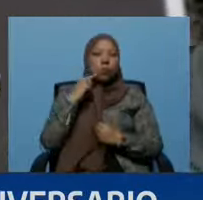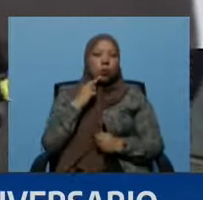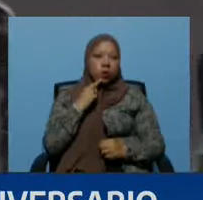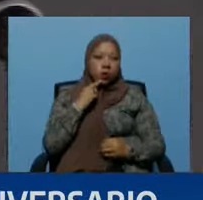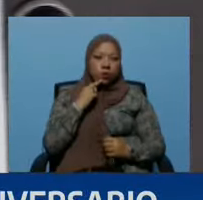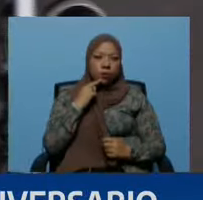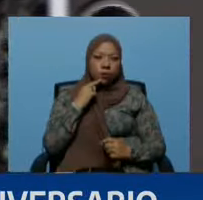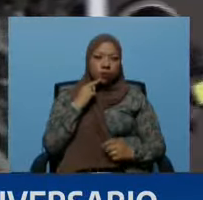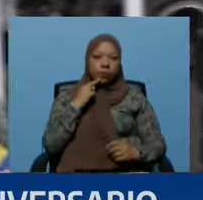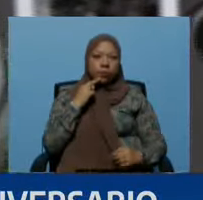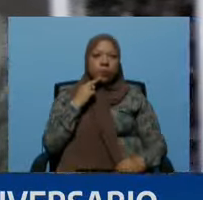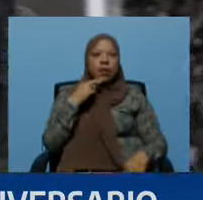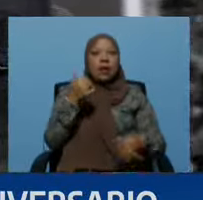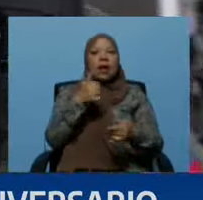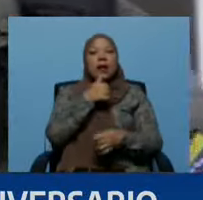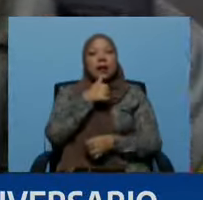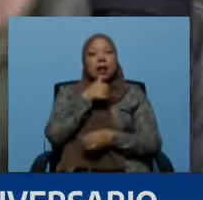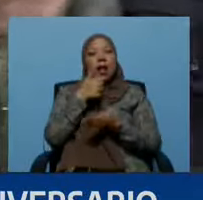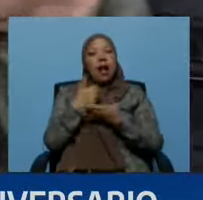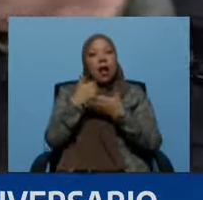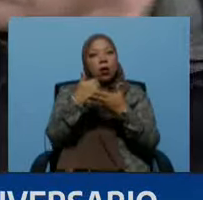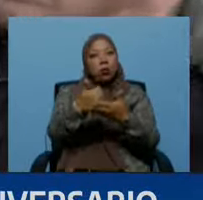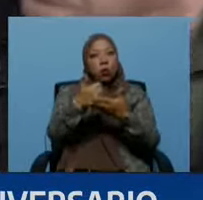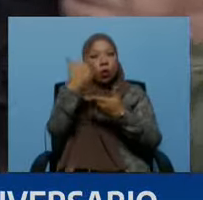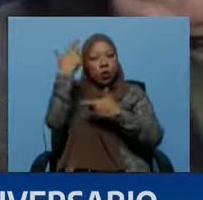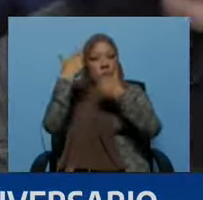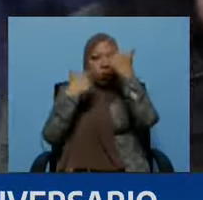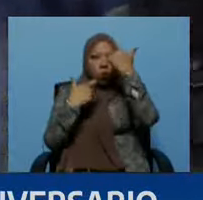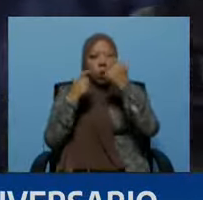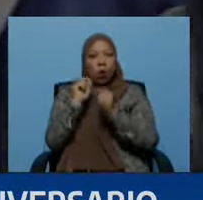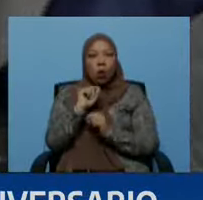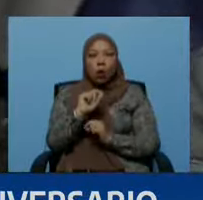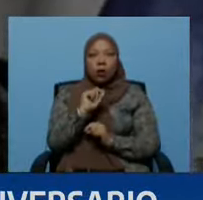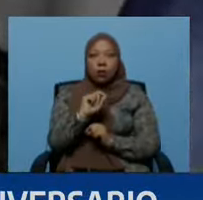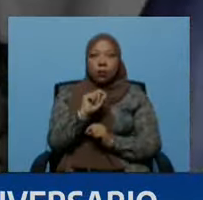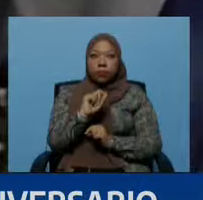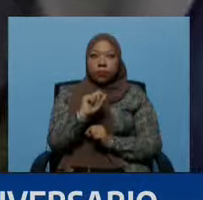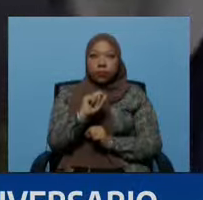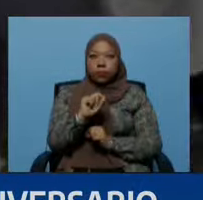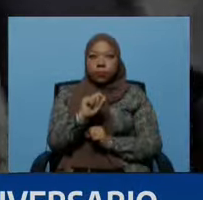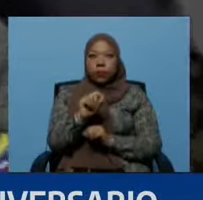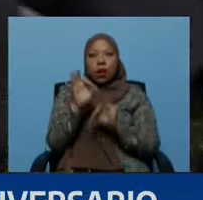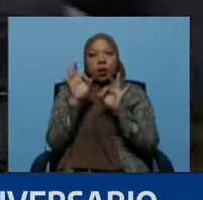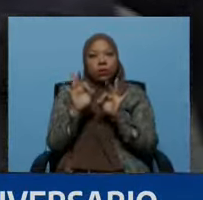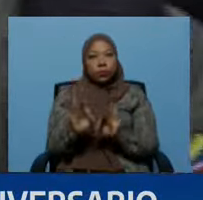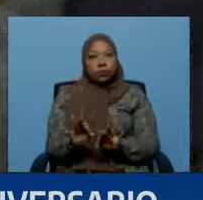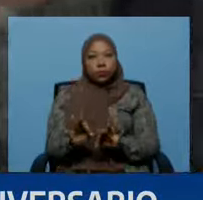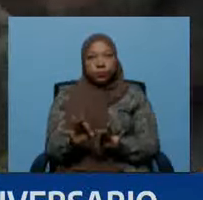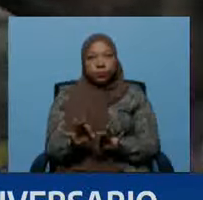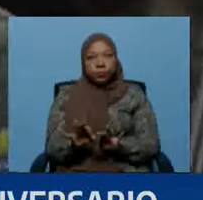marca el camino, quien nos marca la fuerza.